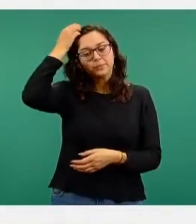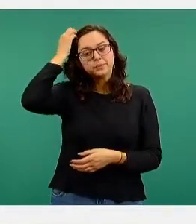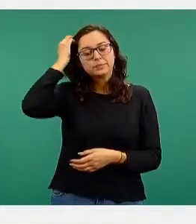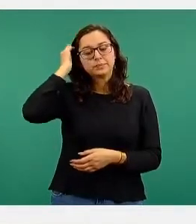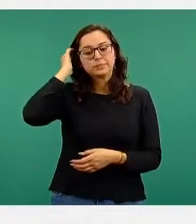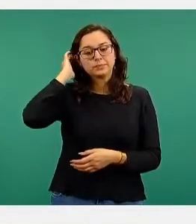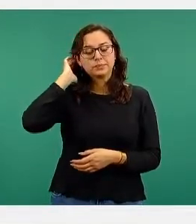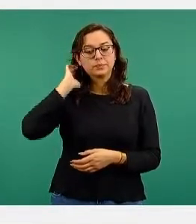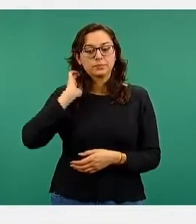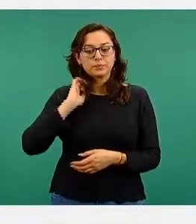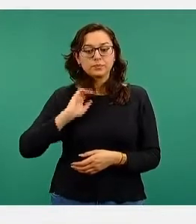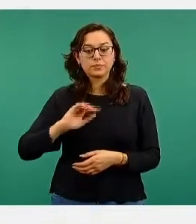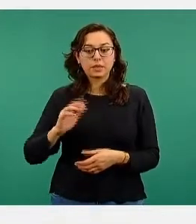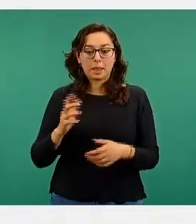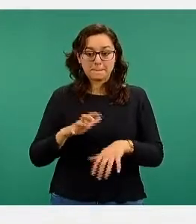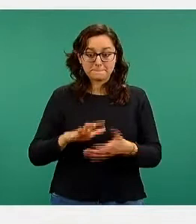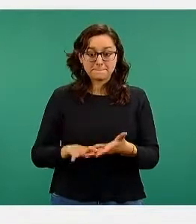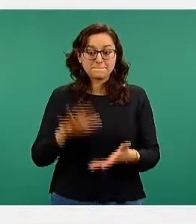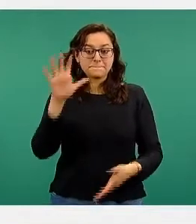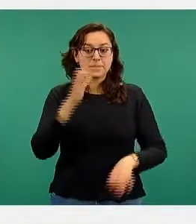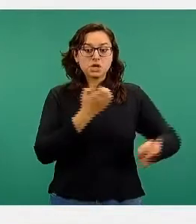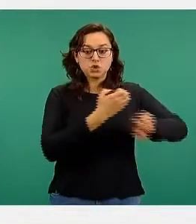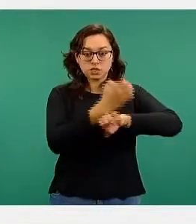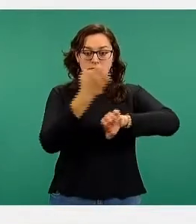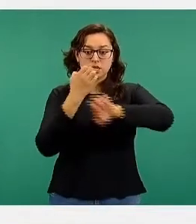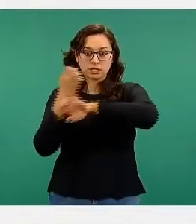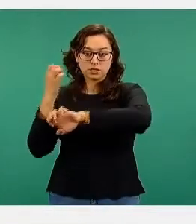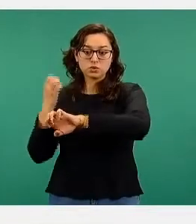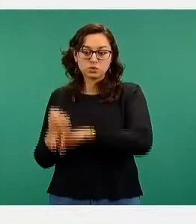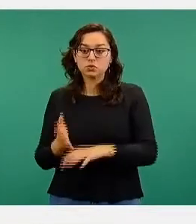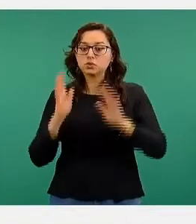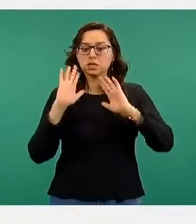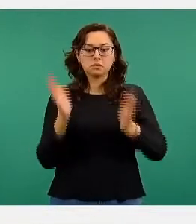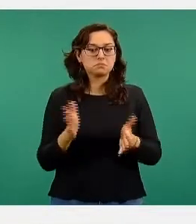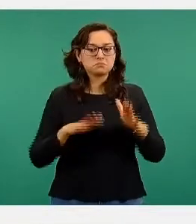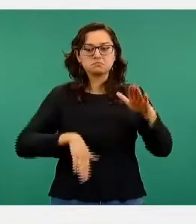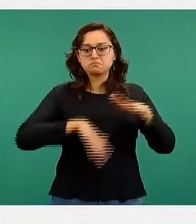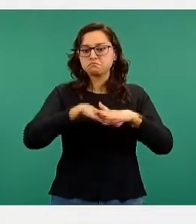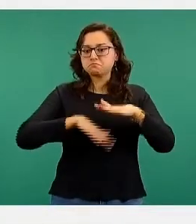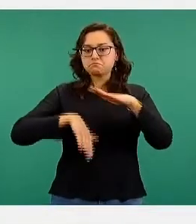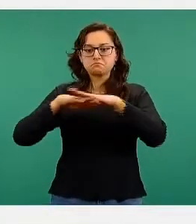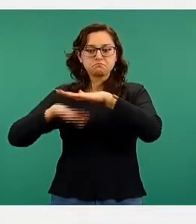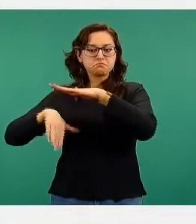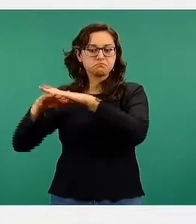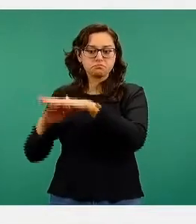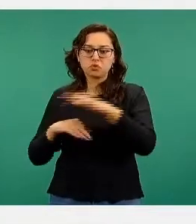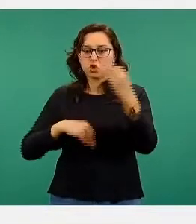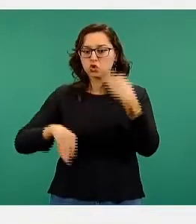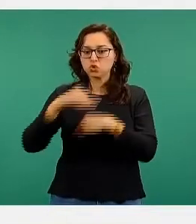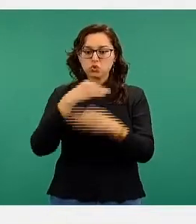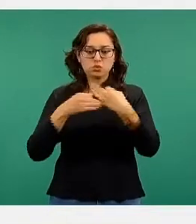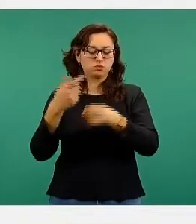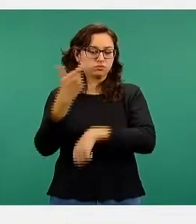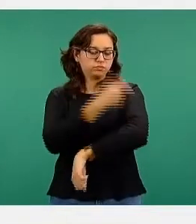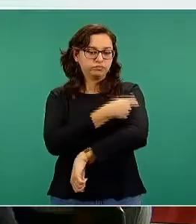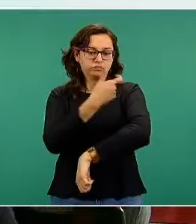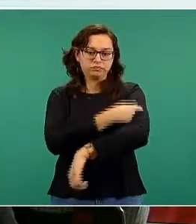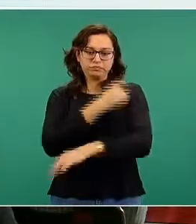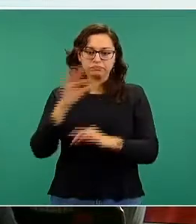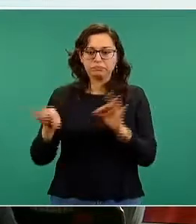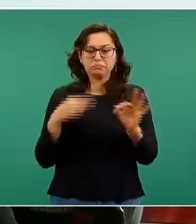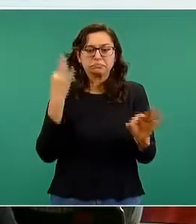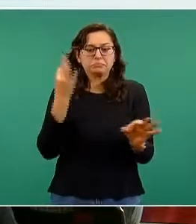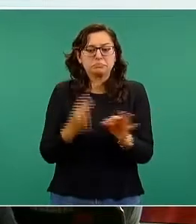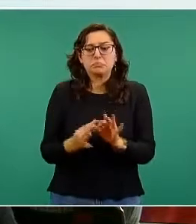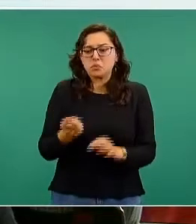de las entidades federativas, como lo mostraré enseguida, ya prácticamente completaron toda su vacunación. Entonces quedan muy